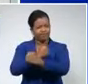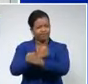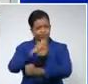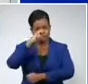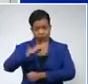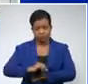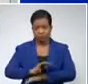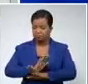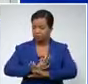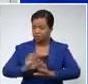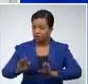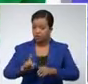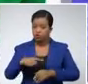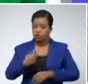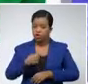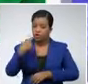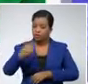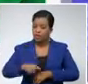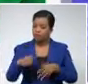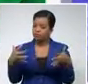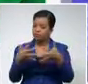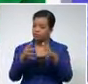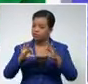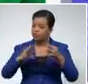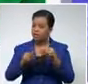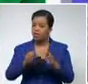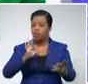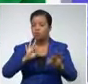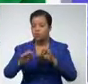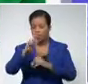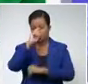a unirnos como sociedad, como familia y proteger a nuestros